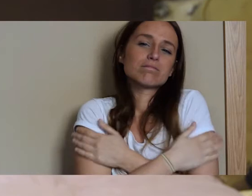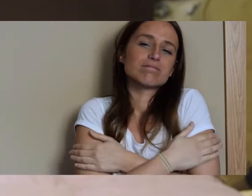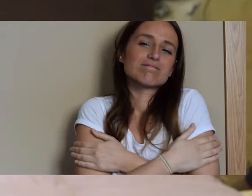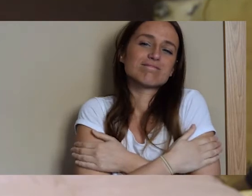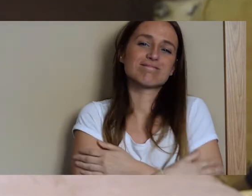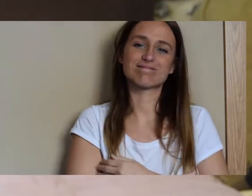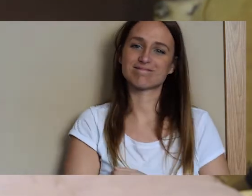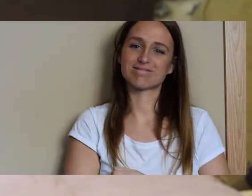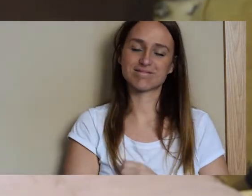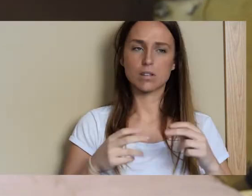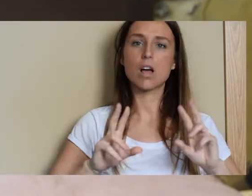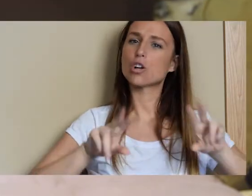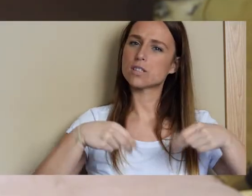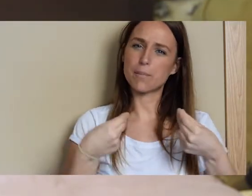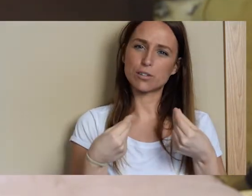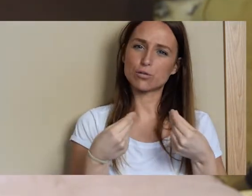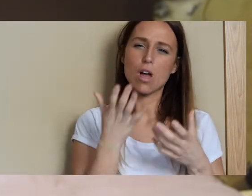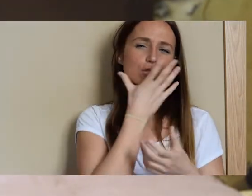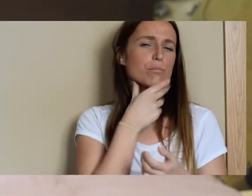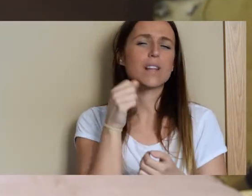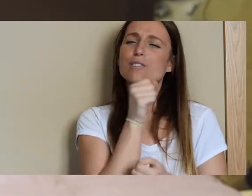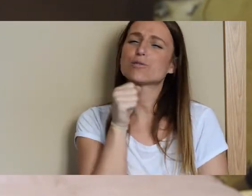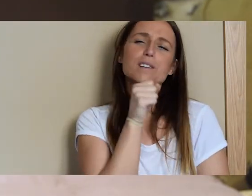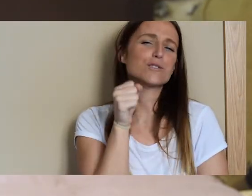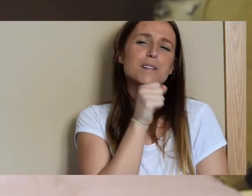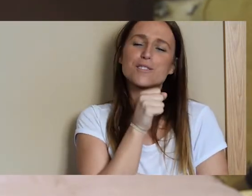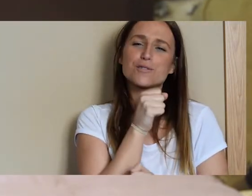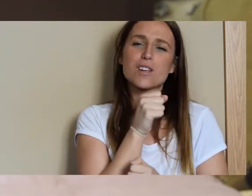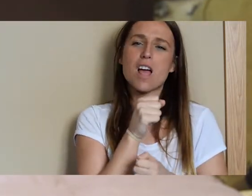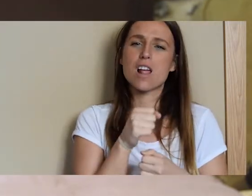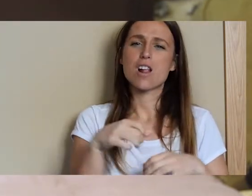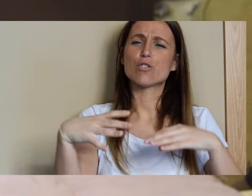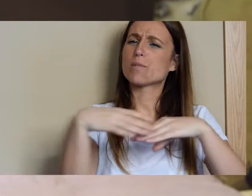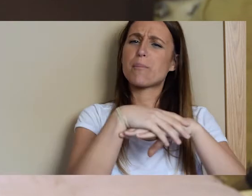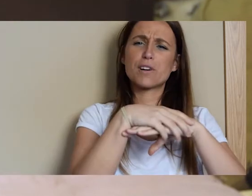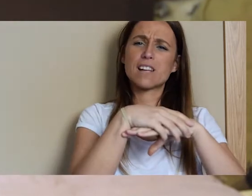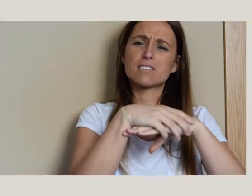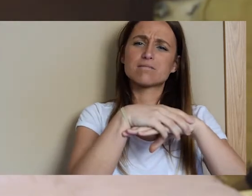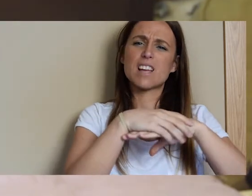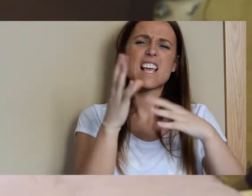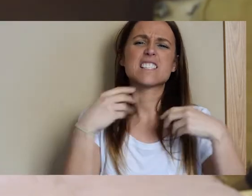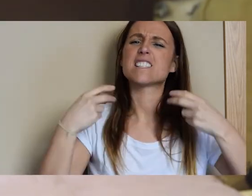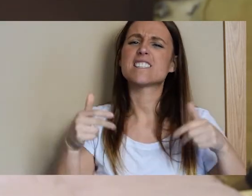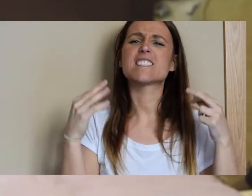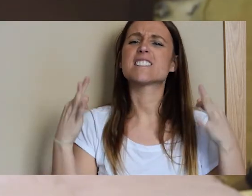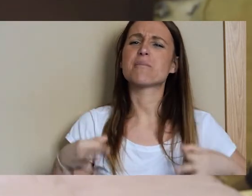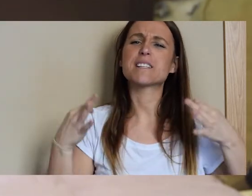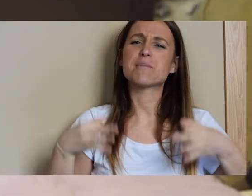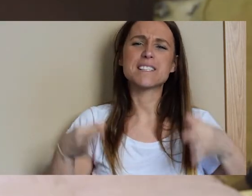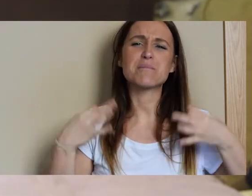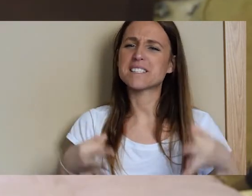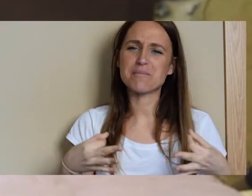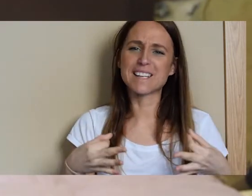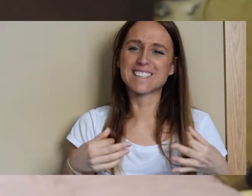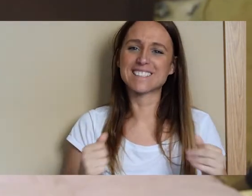es pelo de verdad. El de dentro no. El de dentro se ve pelo de peluche. Pero el de fuera sí que es de verdad. Son preciosos. Son